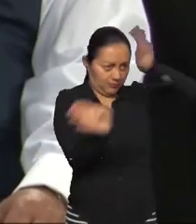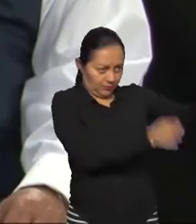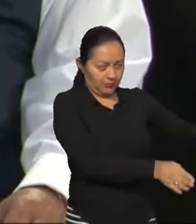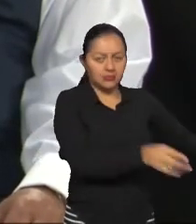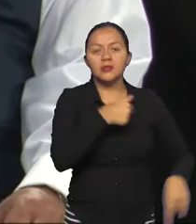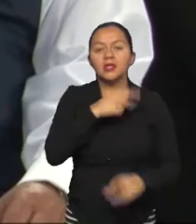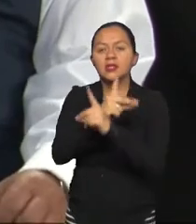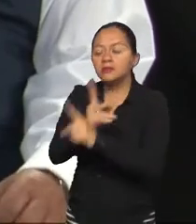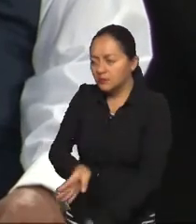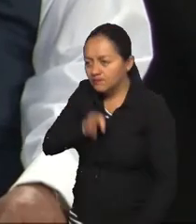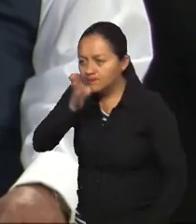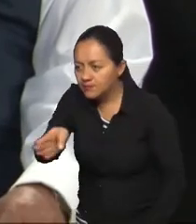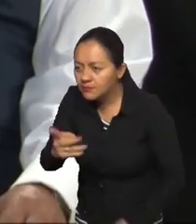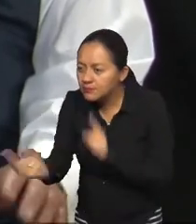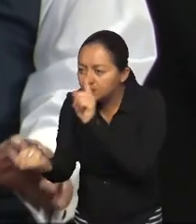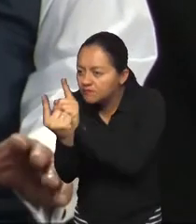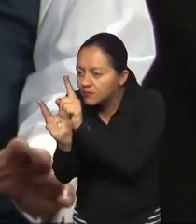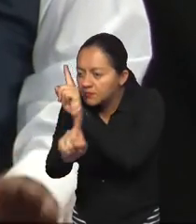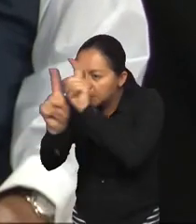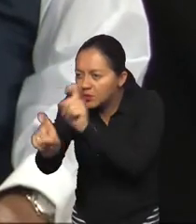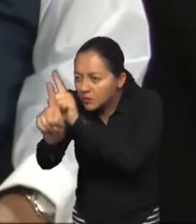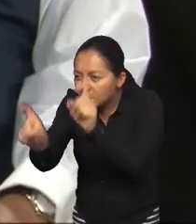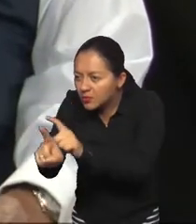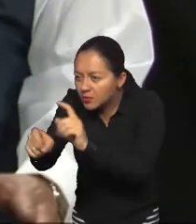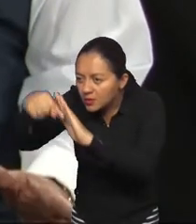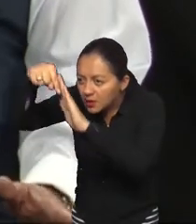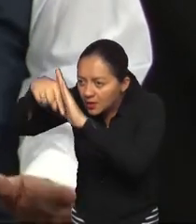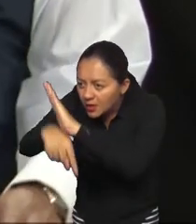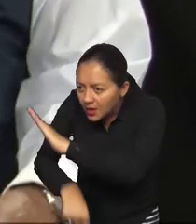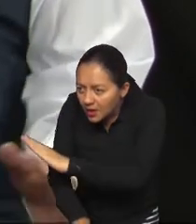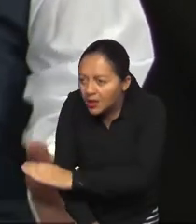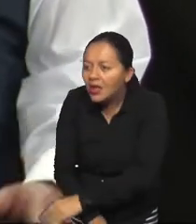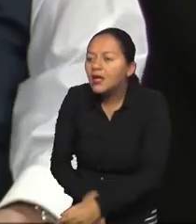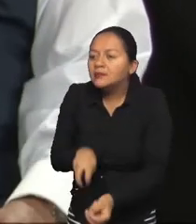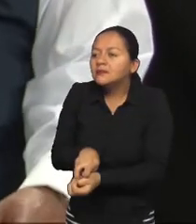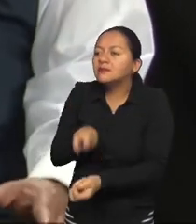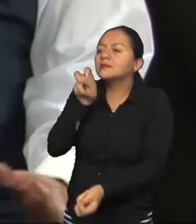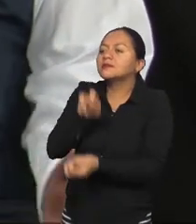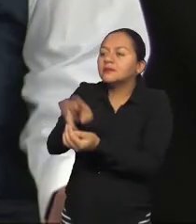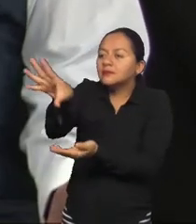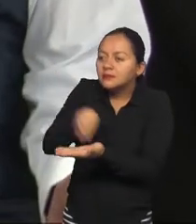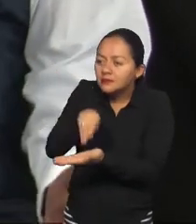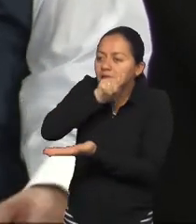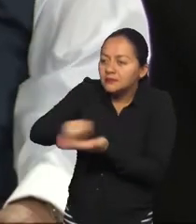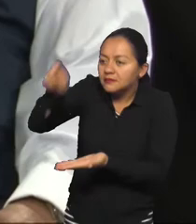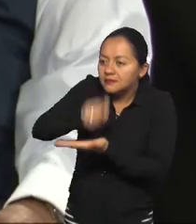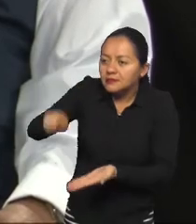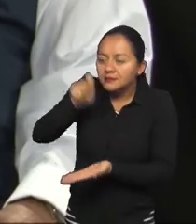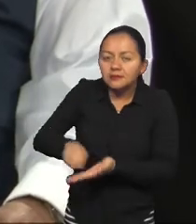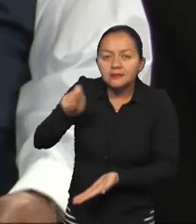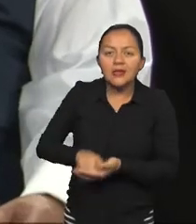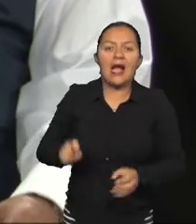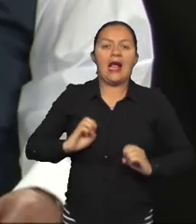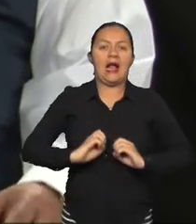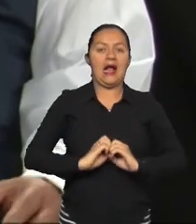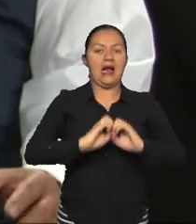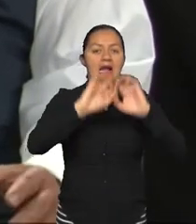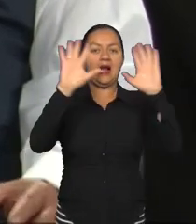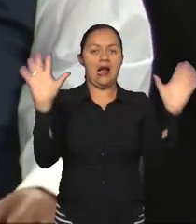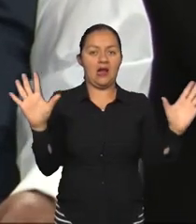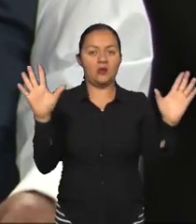los sujetos sociales y les preguntamos, ¿qué pasa? ¿Cómo hacen? ¿Qué hacen? ¿Y qué dicen los demás? Y de esa manera